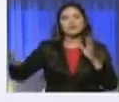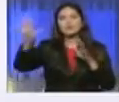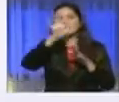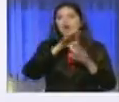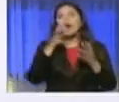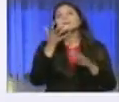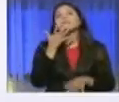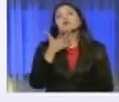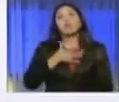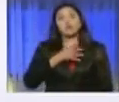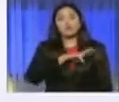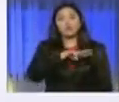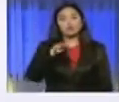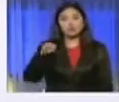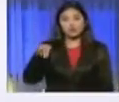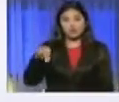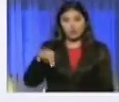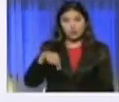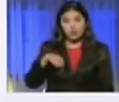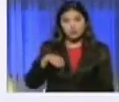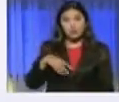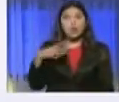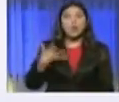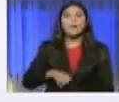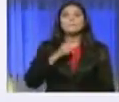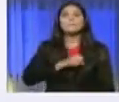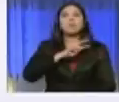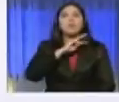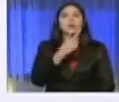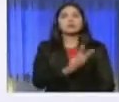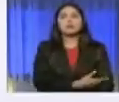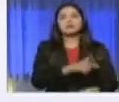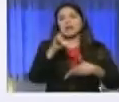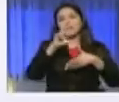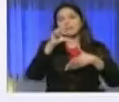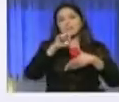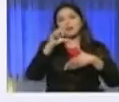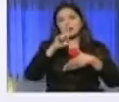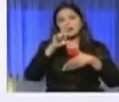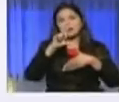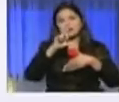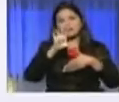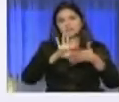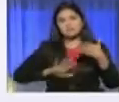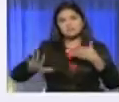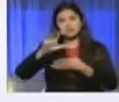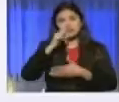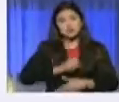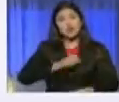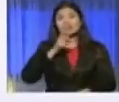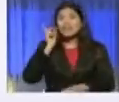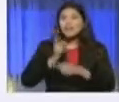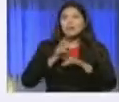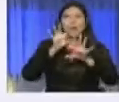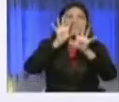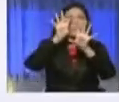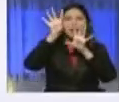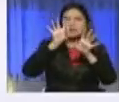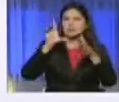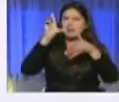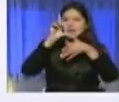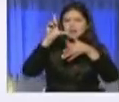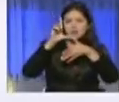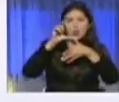caso nuestro, del polo potencia de América Latina y el Caribe. Tenemos que ser una potencia, América Latina y el